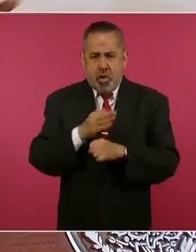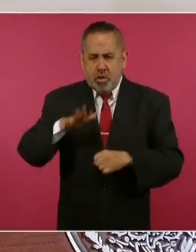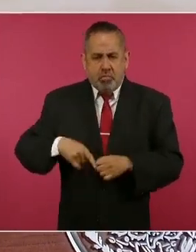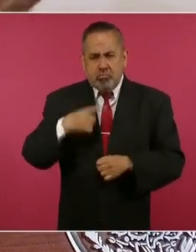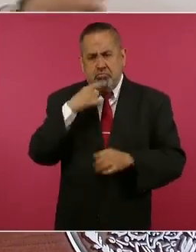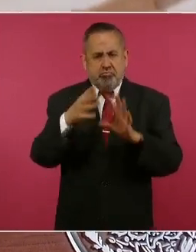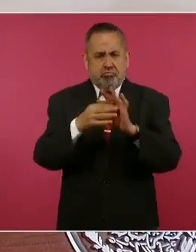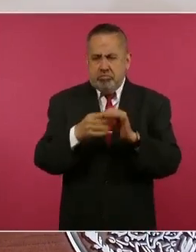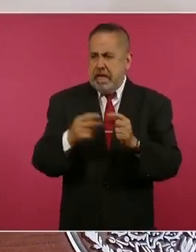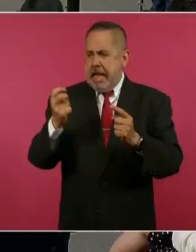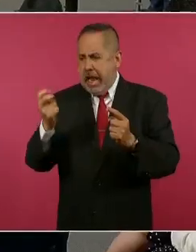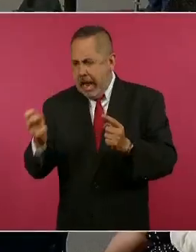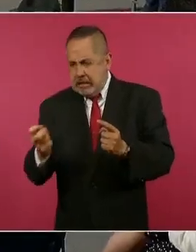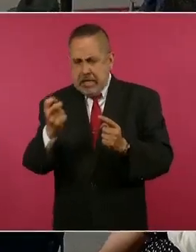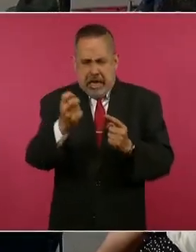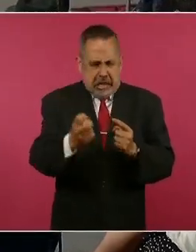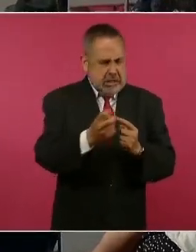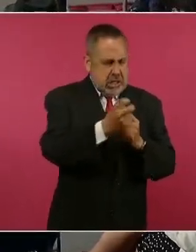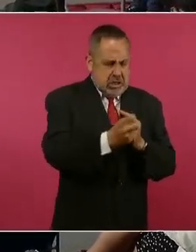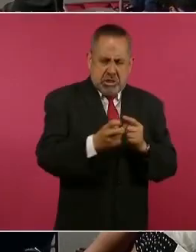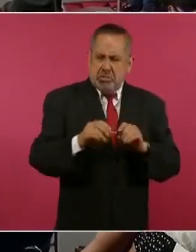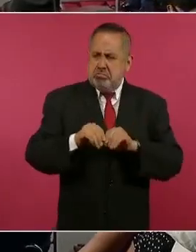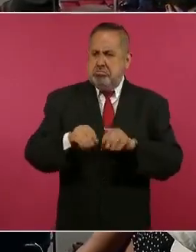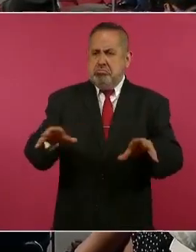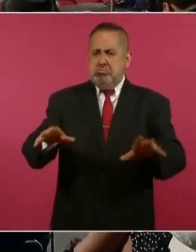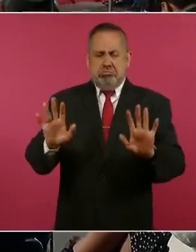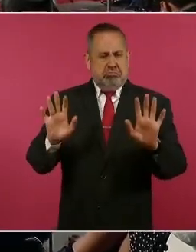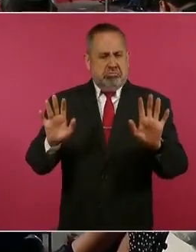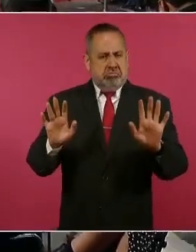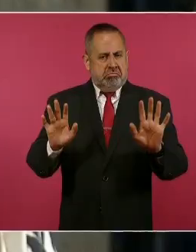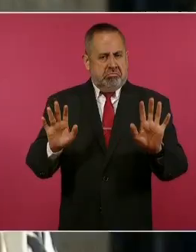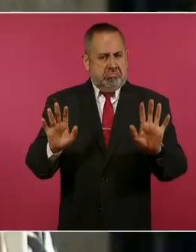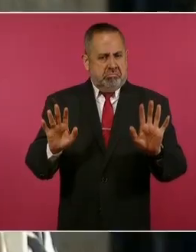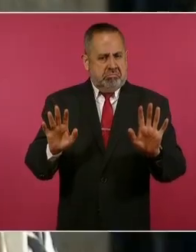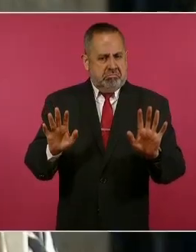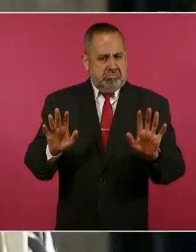hablaste de dos,